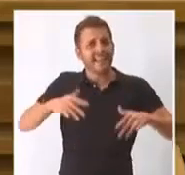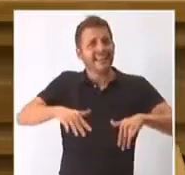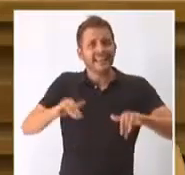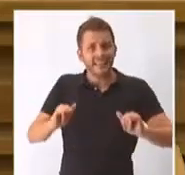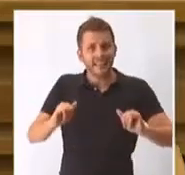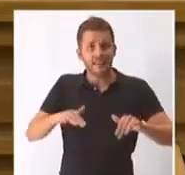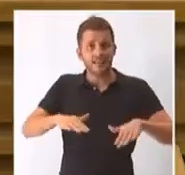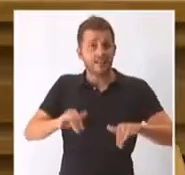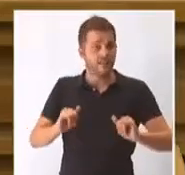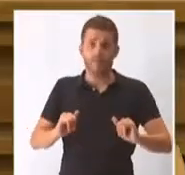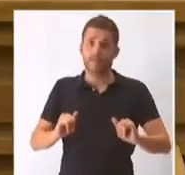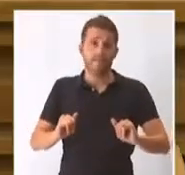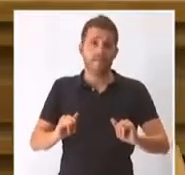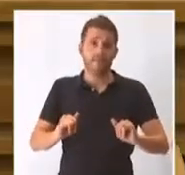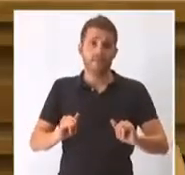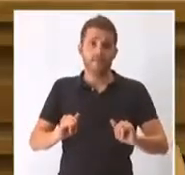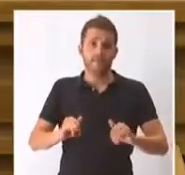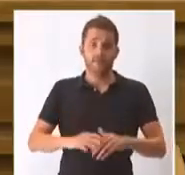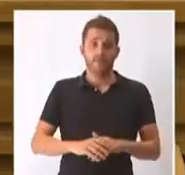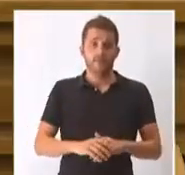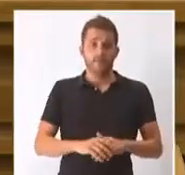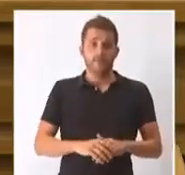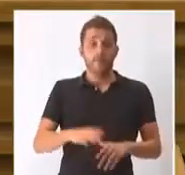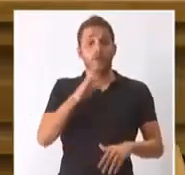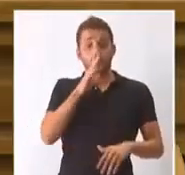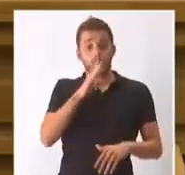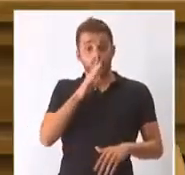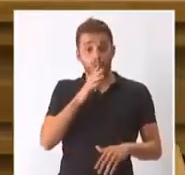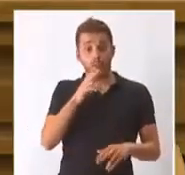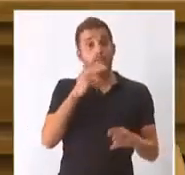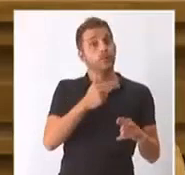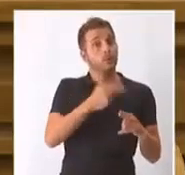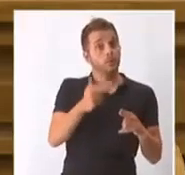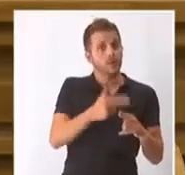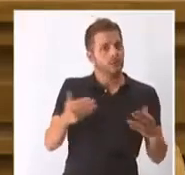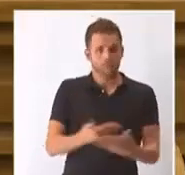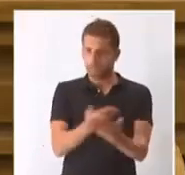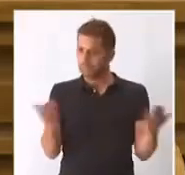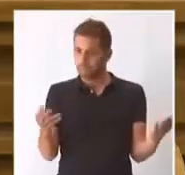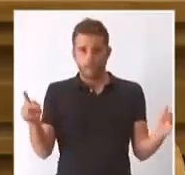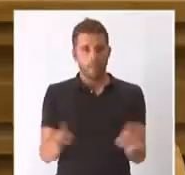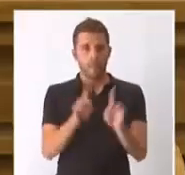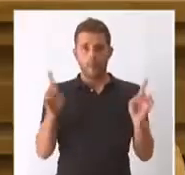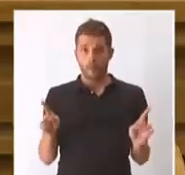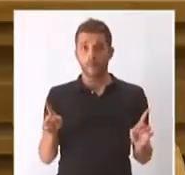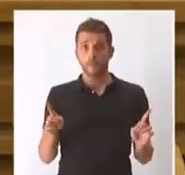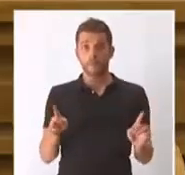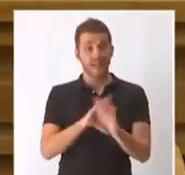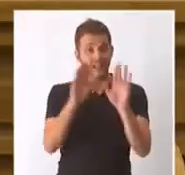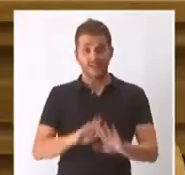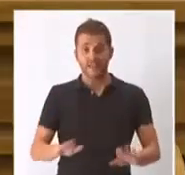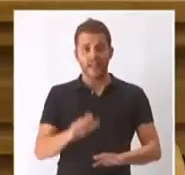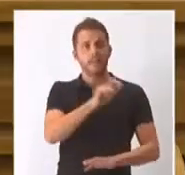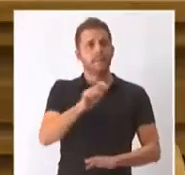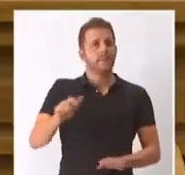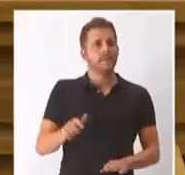broma porque crean los políticos de un tipo de otro finalmente somos gente a la que se le